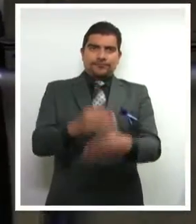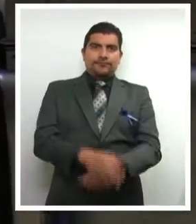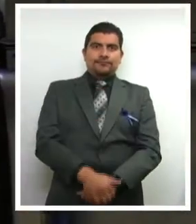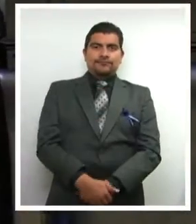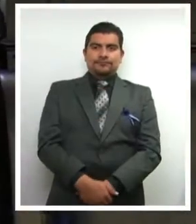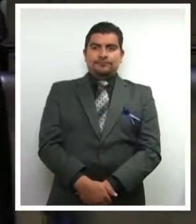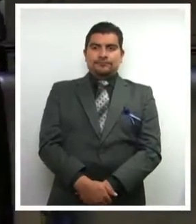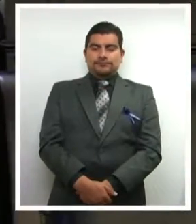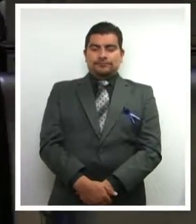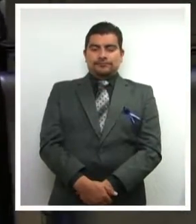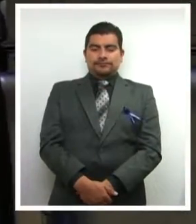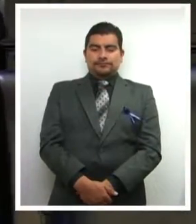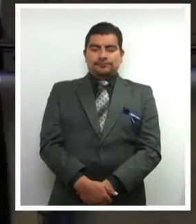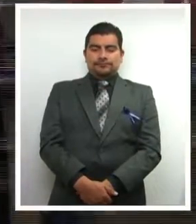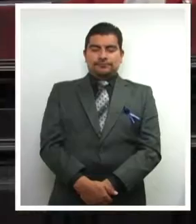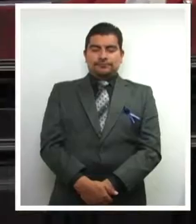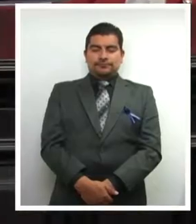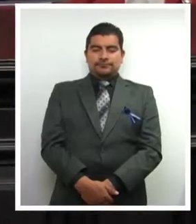Sí.